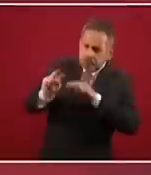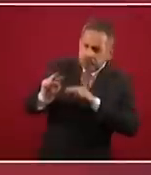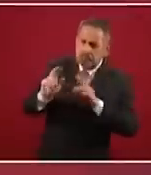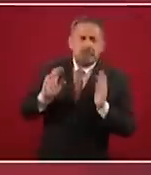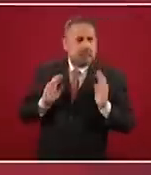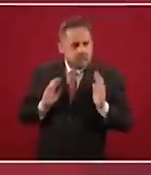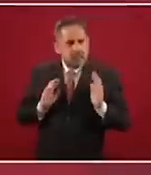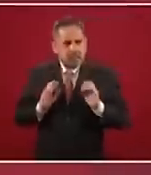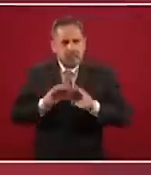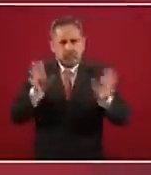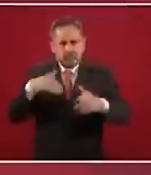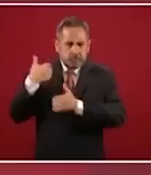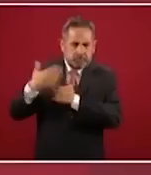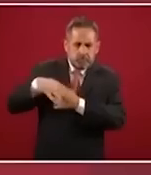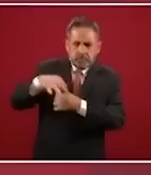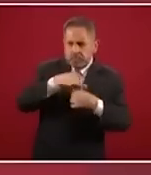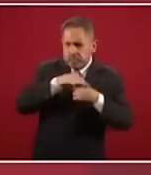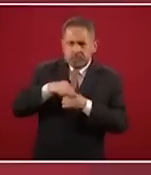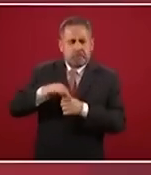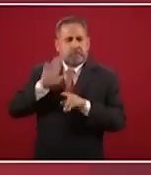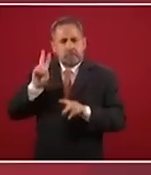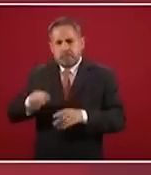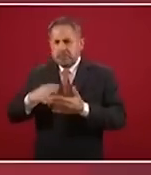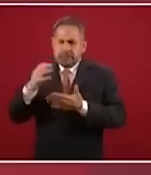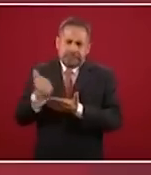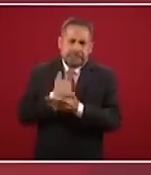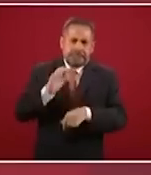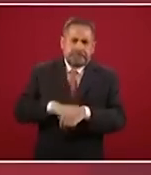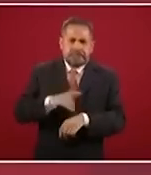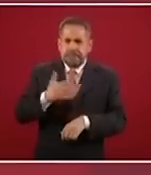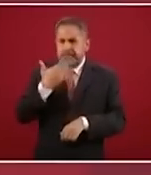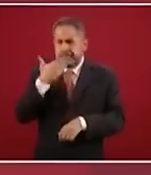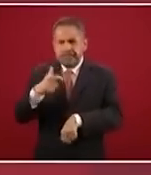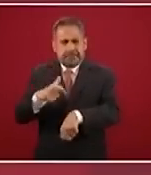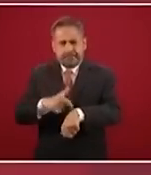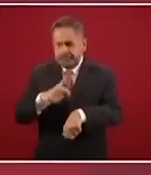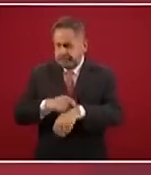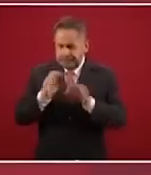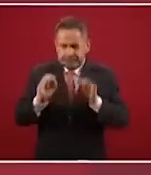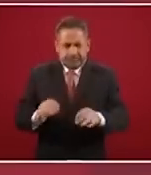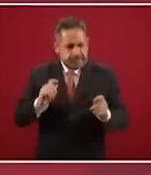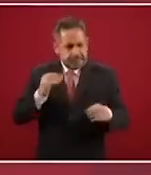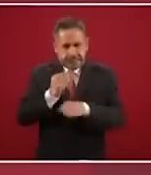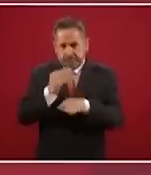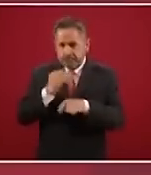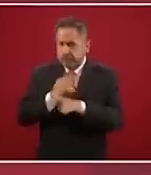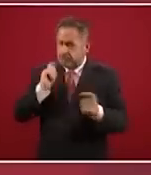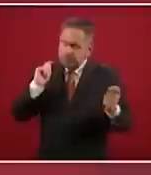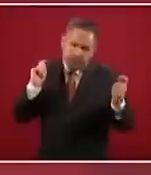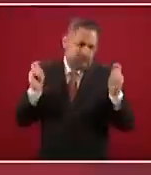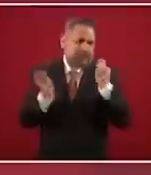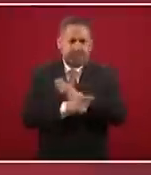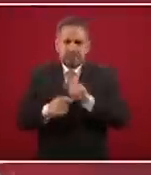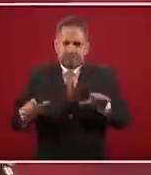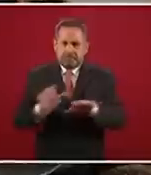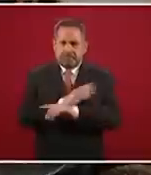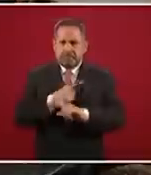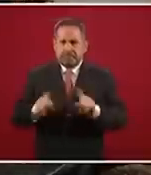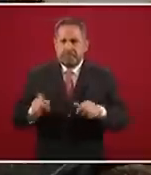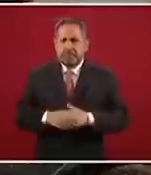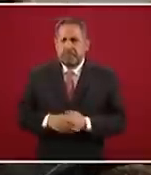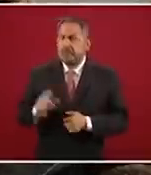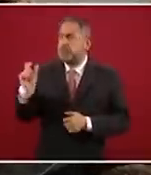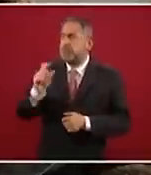garantice una elección ejemplar en tiempos de transformación profunda del mundo del trabajo. ¿Cuándo se